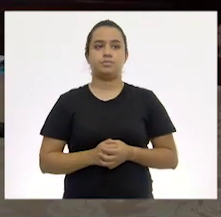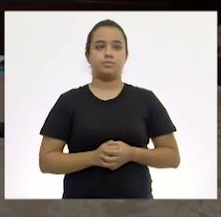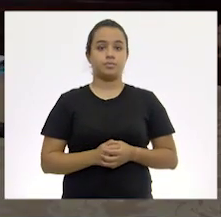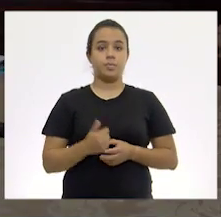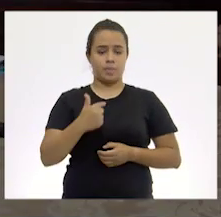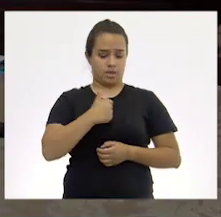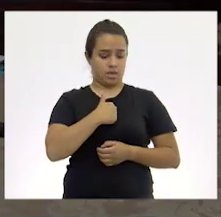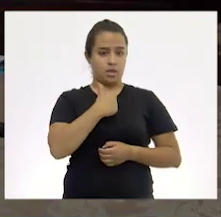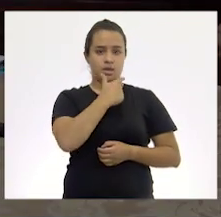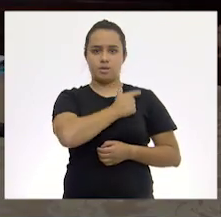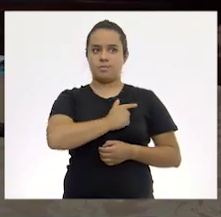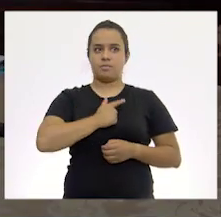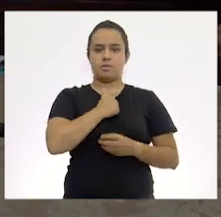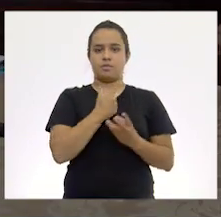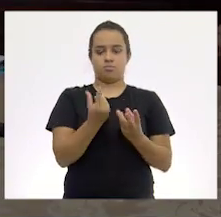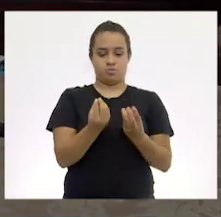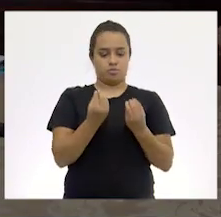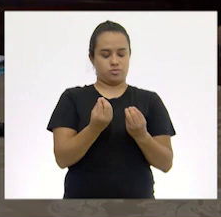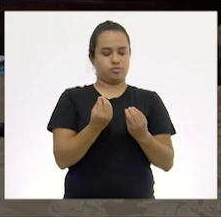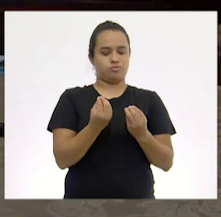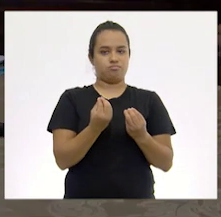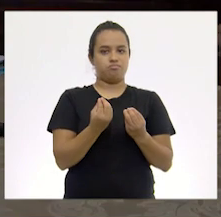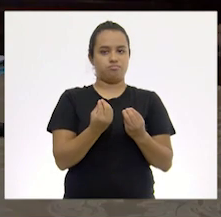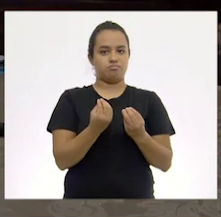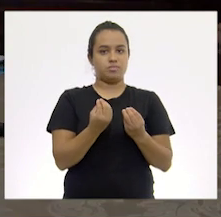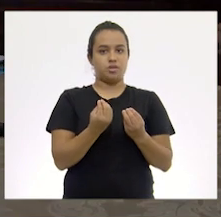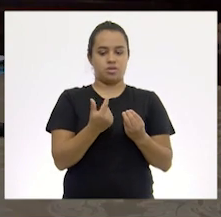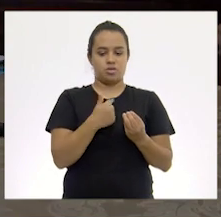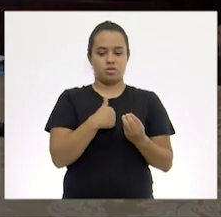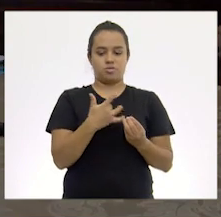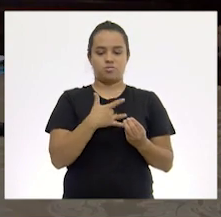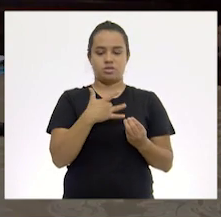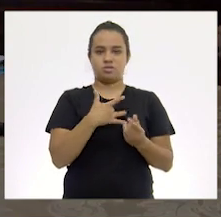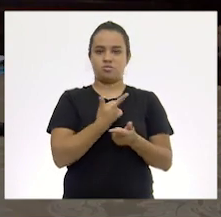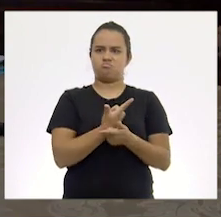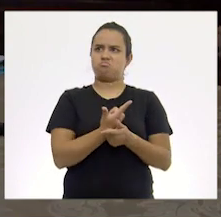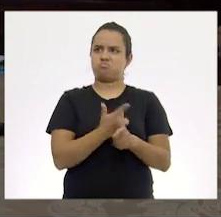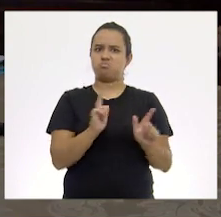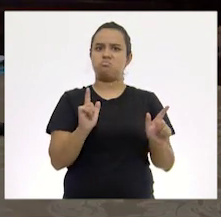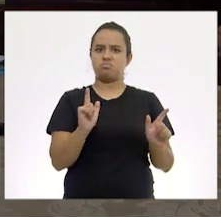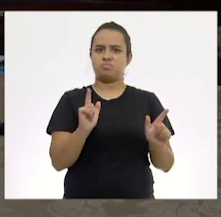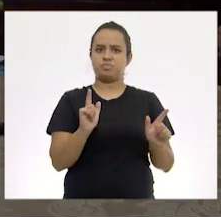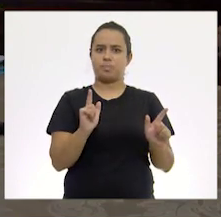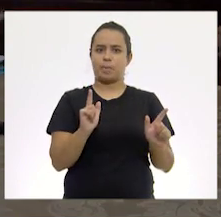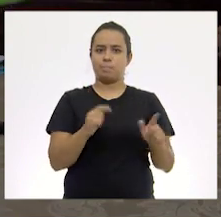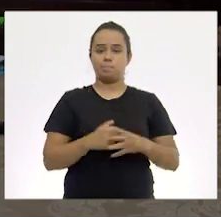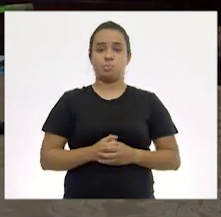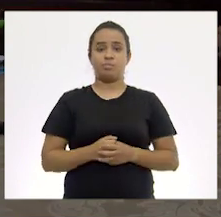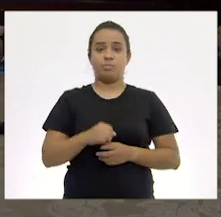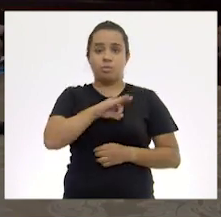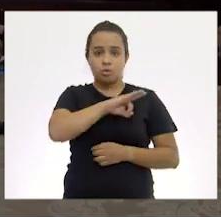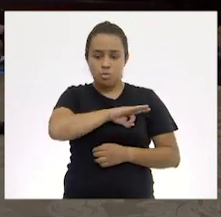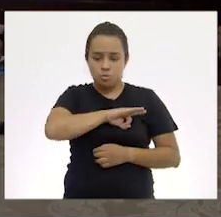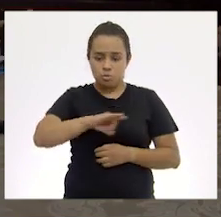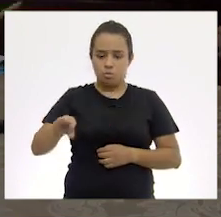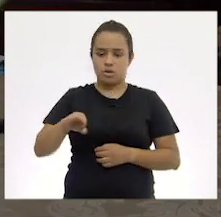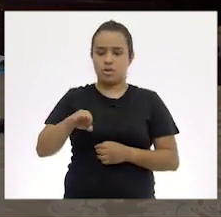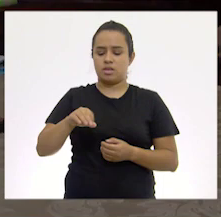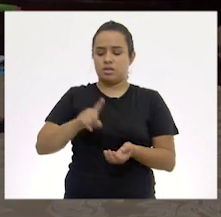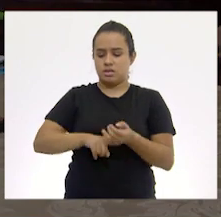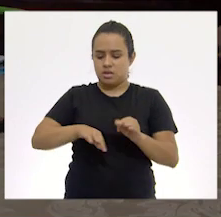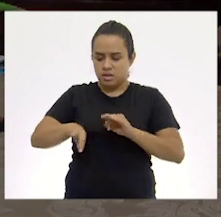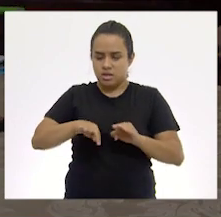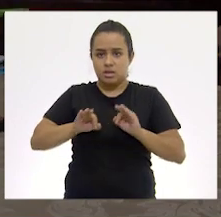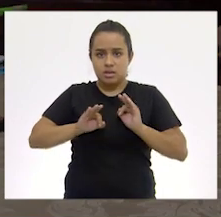A mí me gusta demasiado esto, me siento libre, pues puedo trabajar tranquilo,